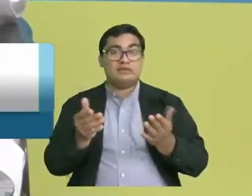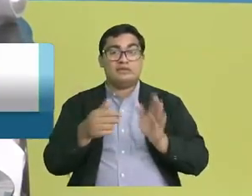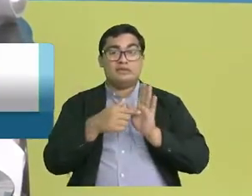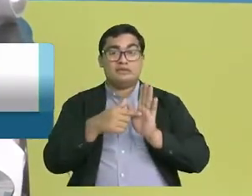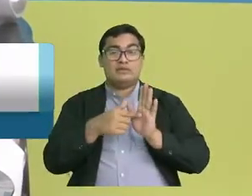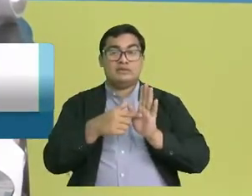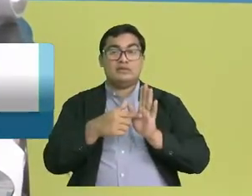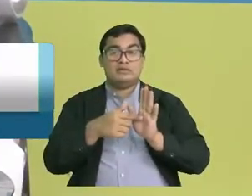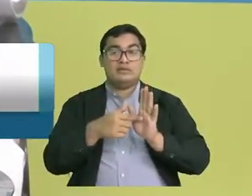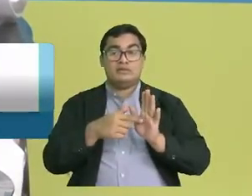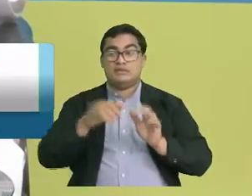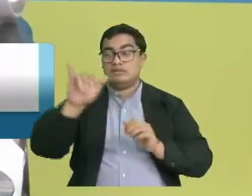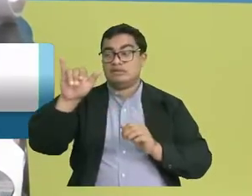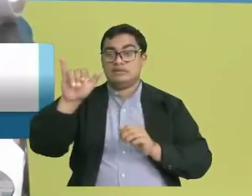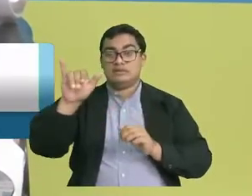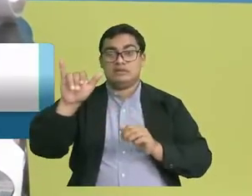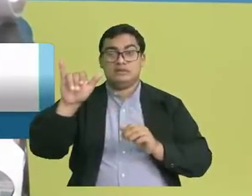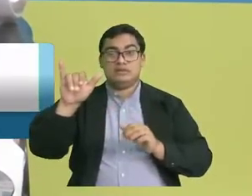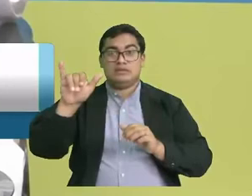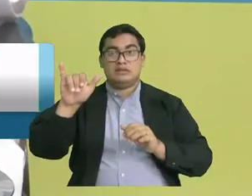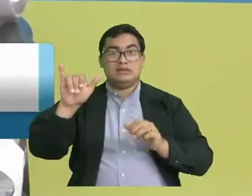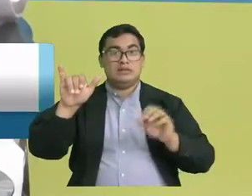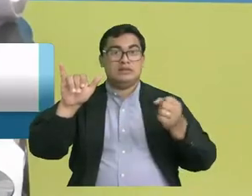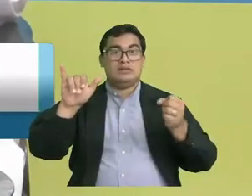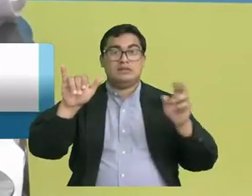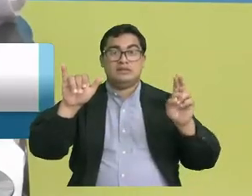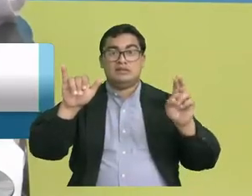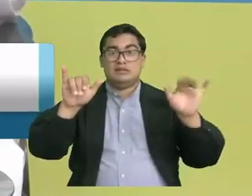que va a ir ese Y sin SRY